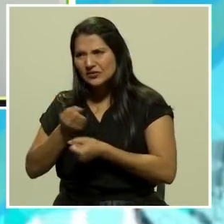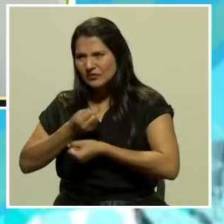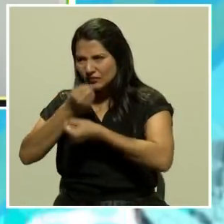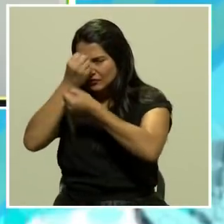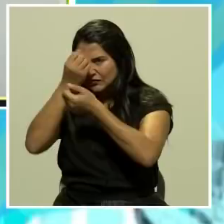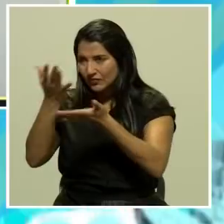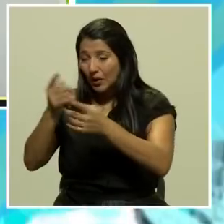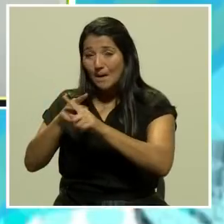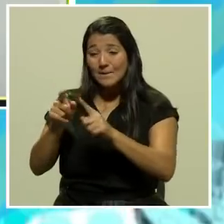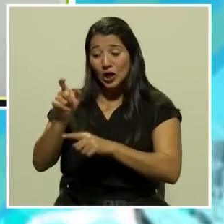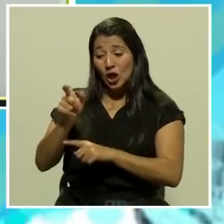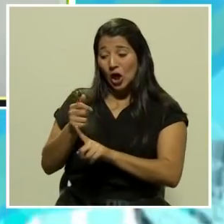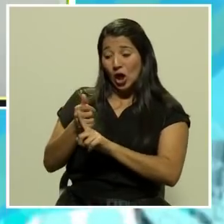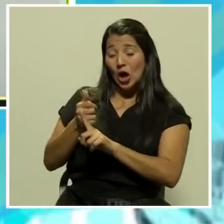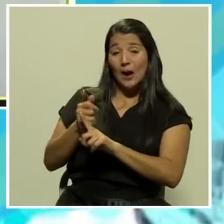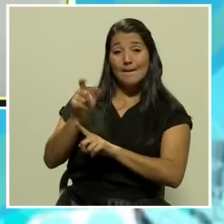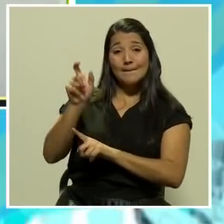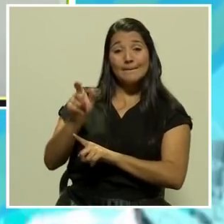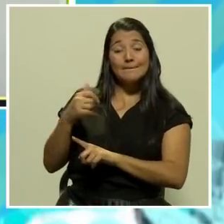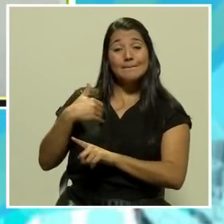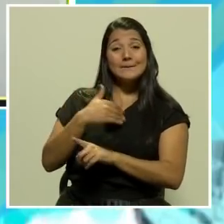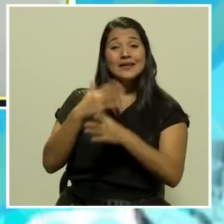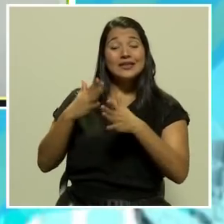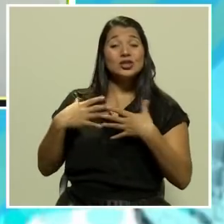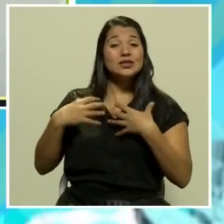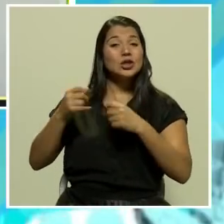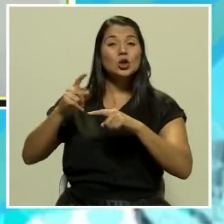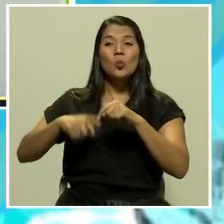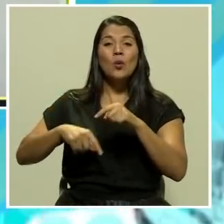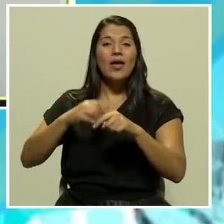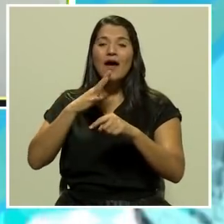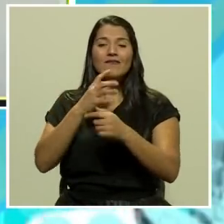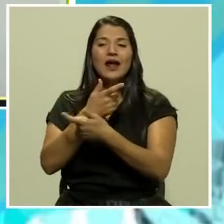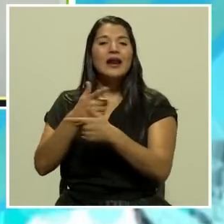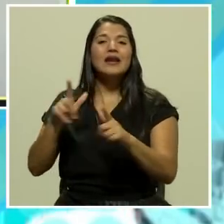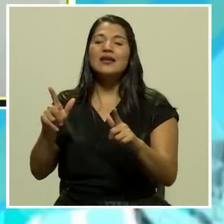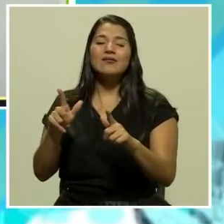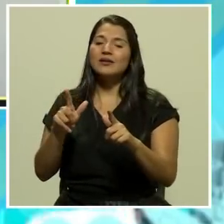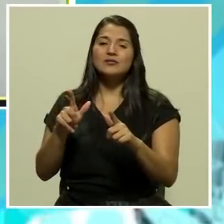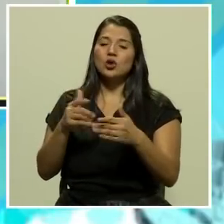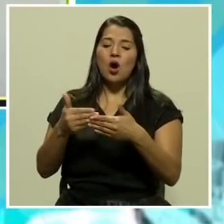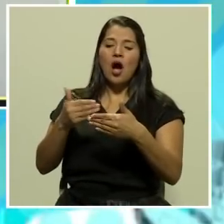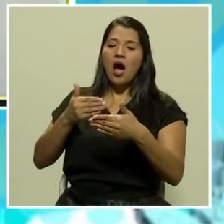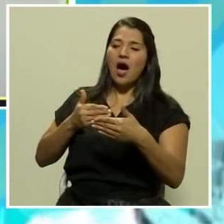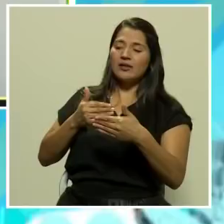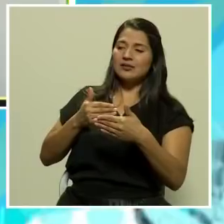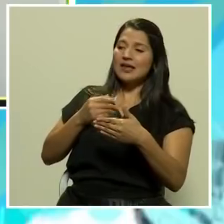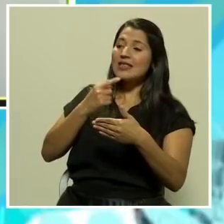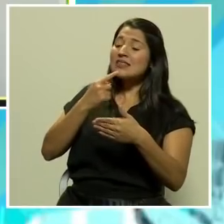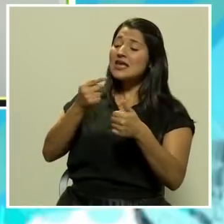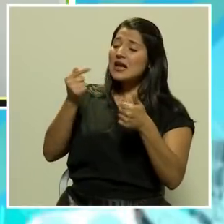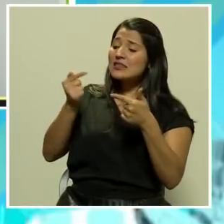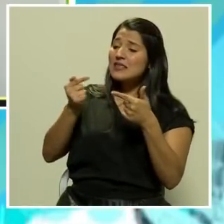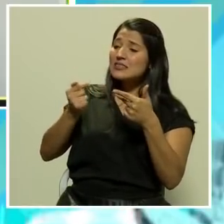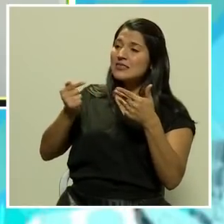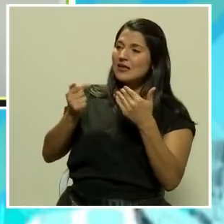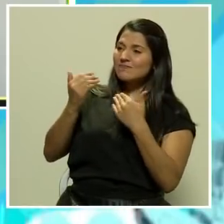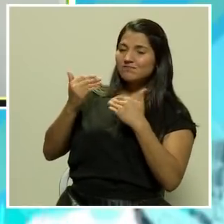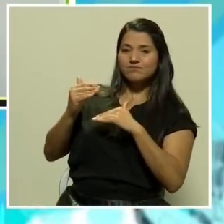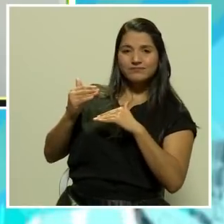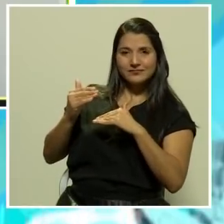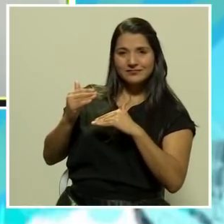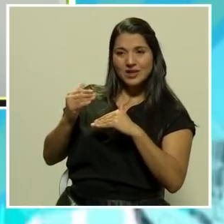no tiene una voz independiente. Esa es nuestra realidad. Reciben órdenes, porque las órdenes son